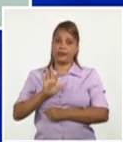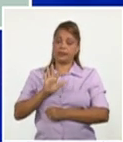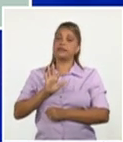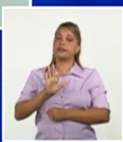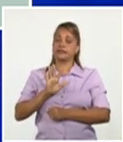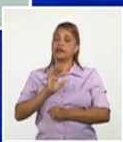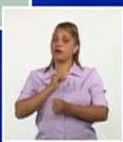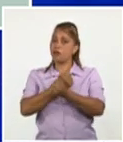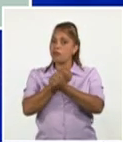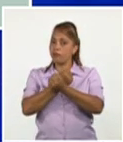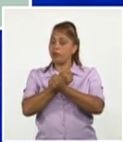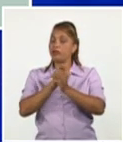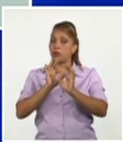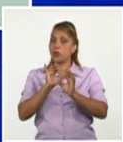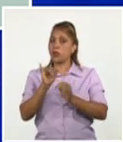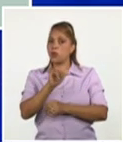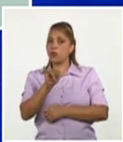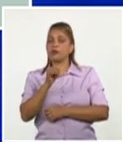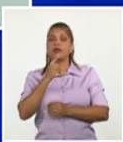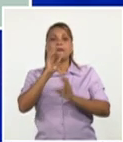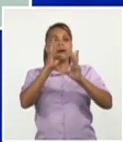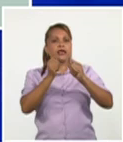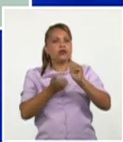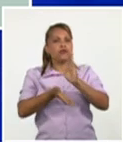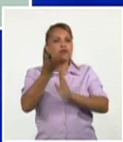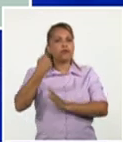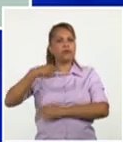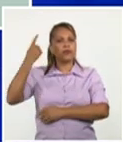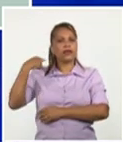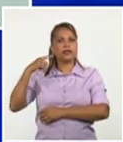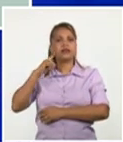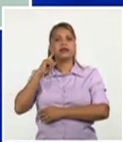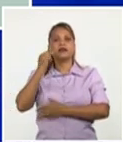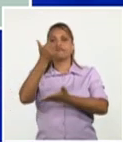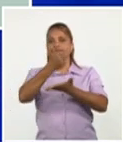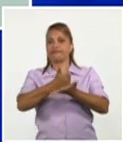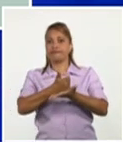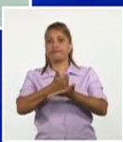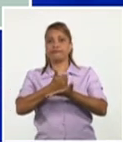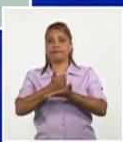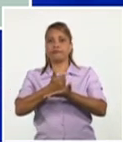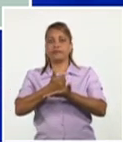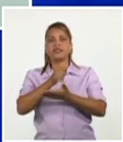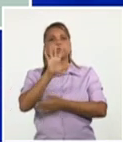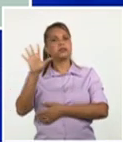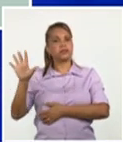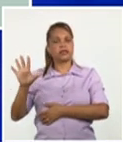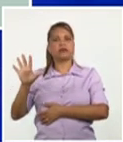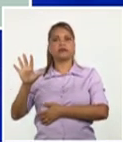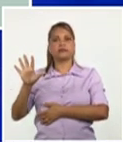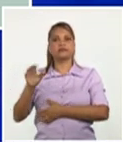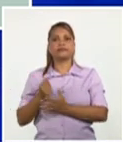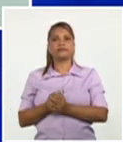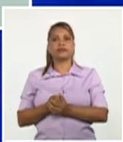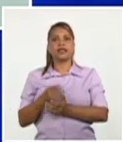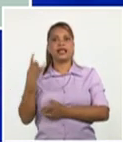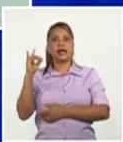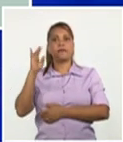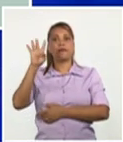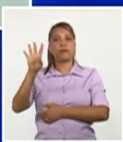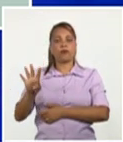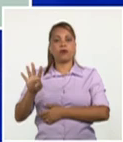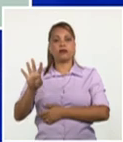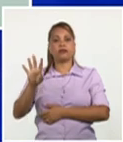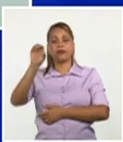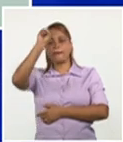riesgo. El mayor número ayer en el municipio cabecera, Pinar del Río, 5, La Palma con 4